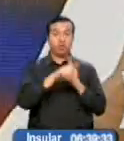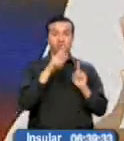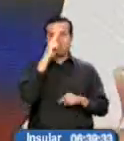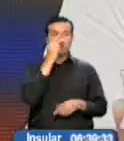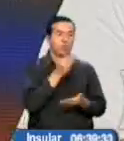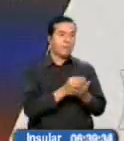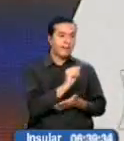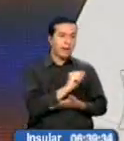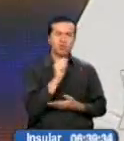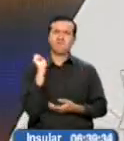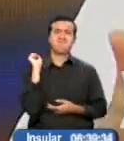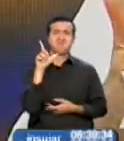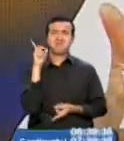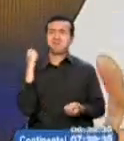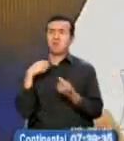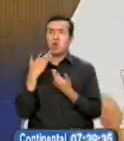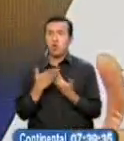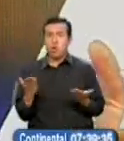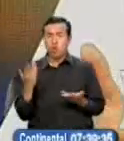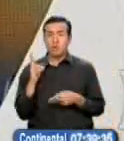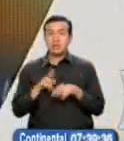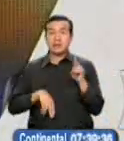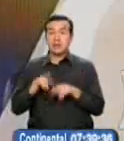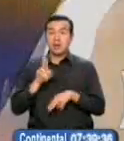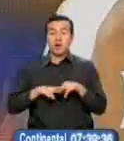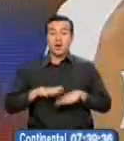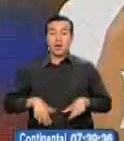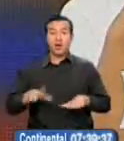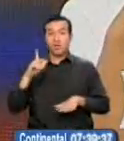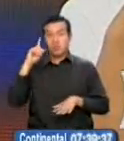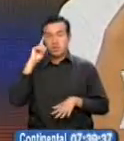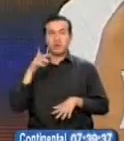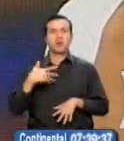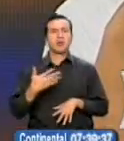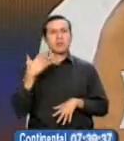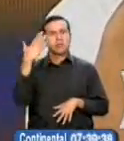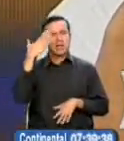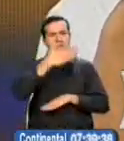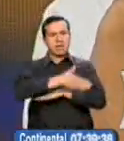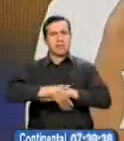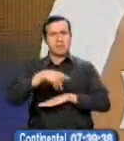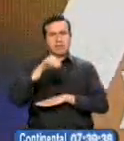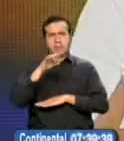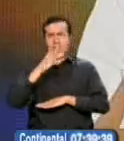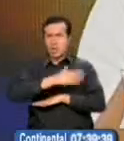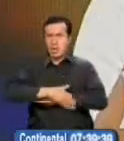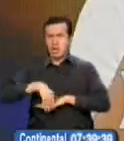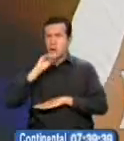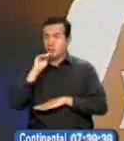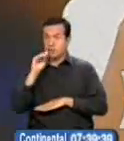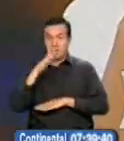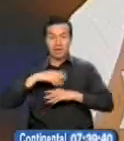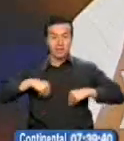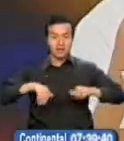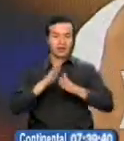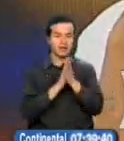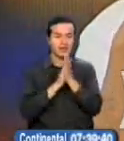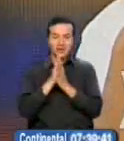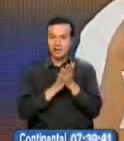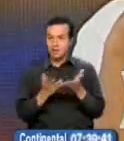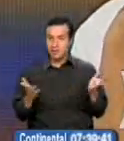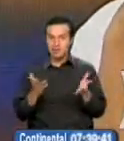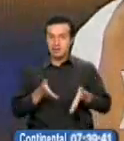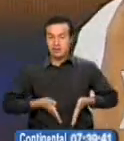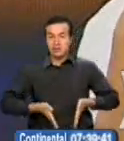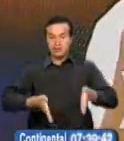de la obra pública o de información privilegiada. Vamos a hacer la perimetral, va a pasar por aquí. Ya tienen sus terrenitos listos, pasa